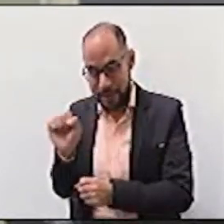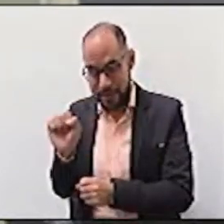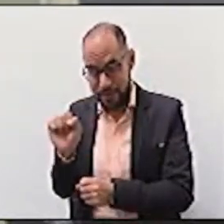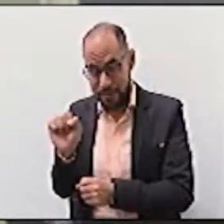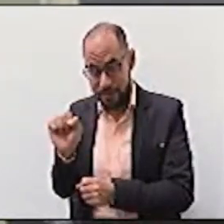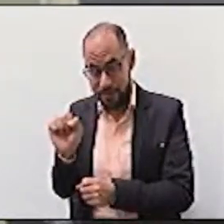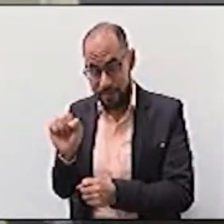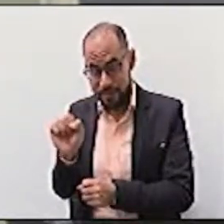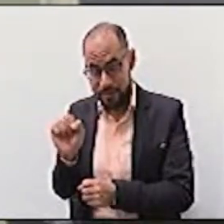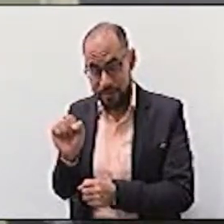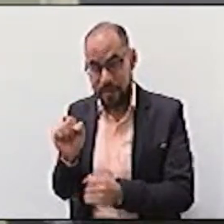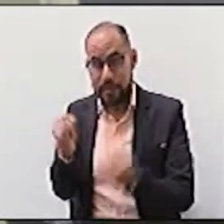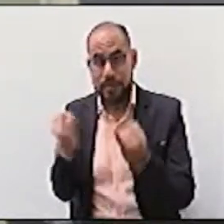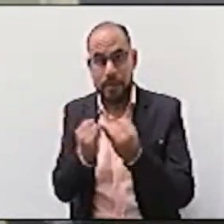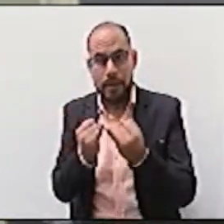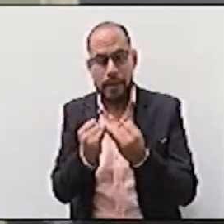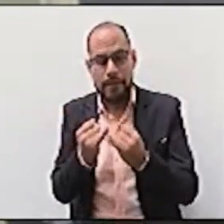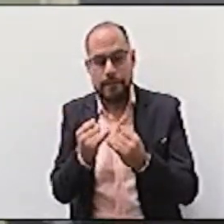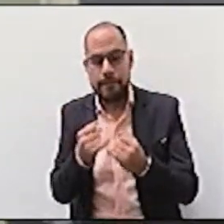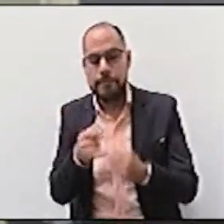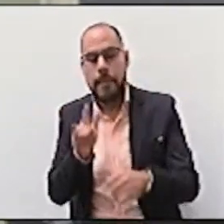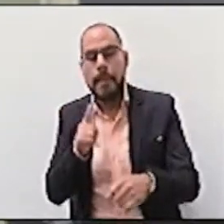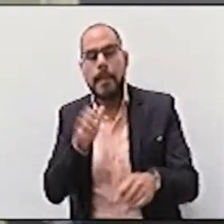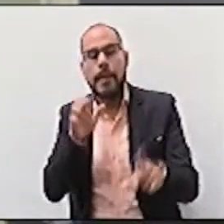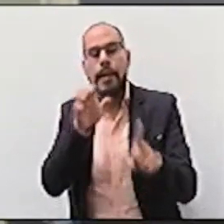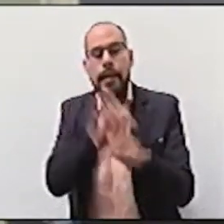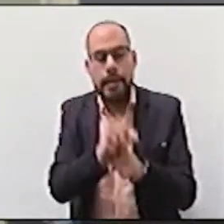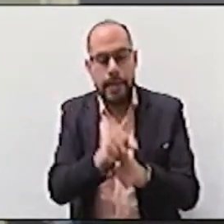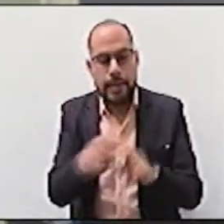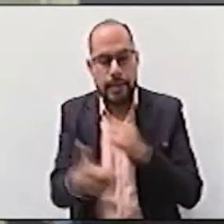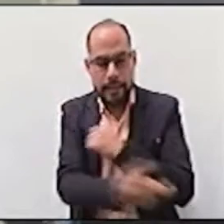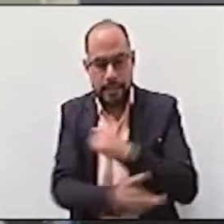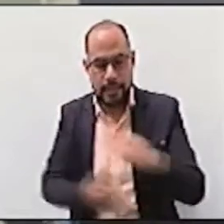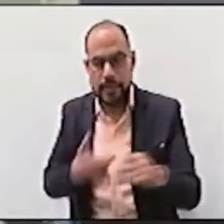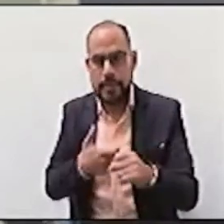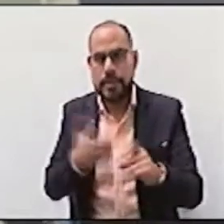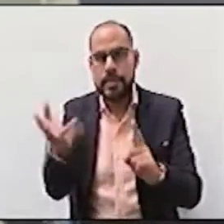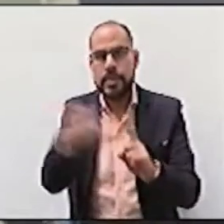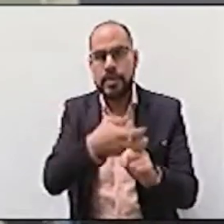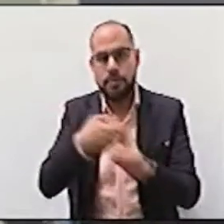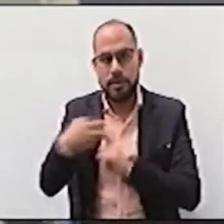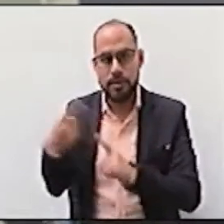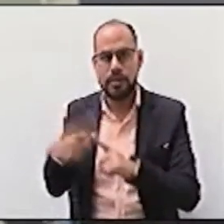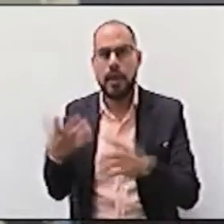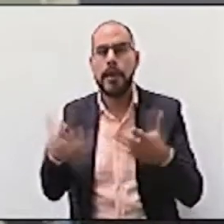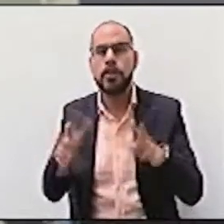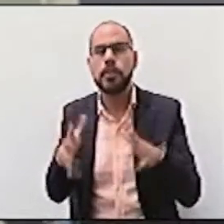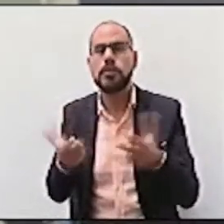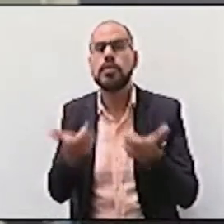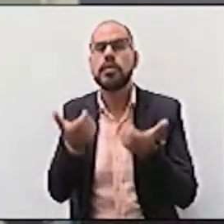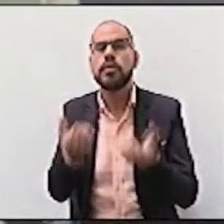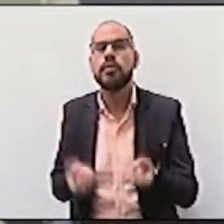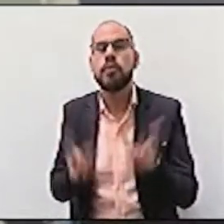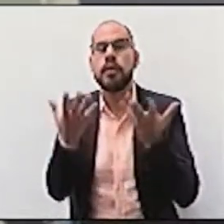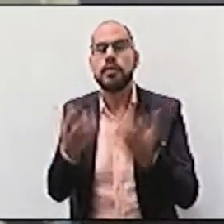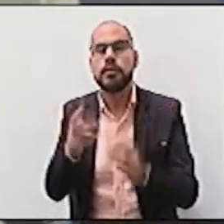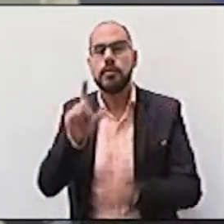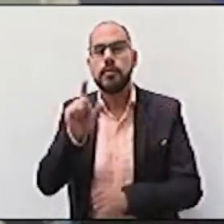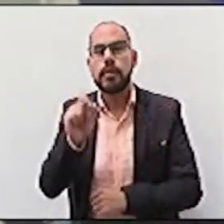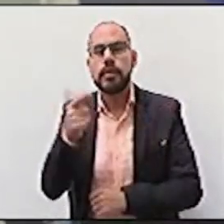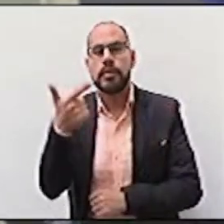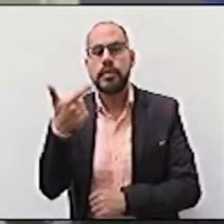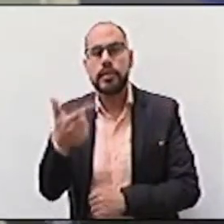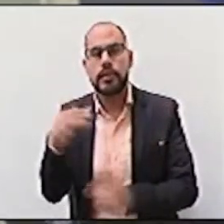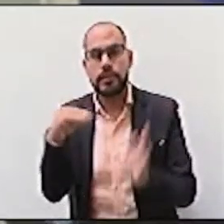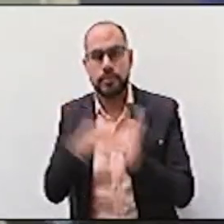organizada, de la extorsión, del secuestro. Al día de hoy hay más o menos 27,000 millones